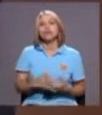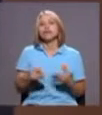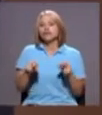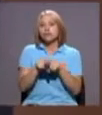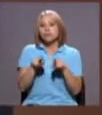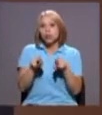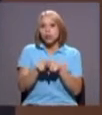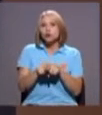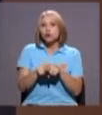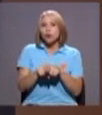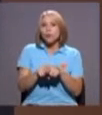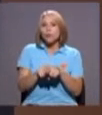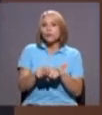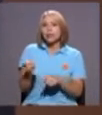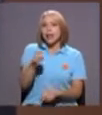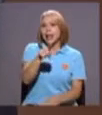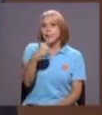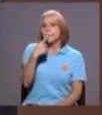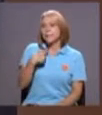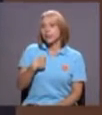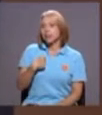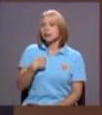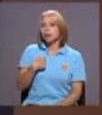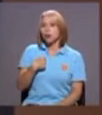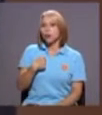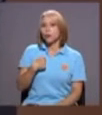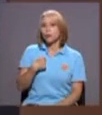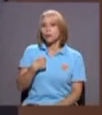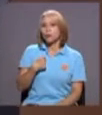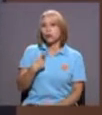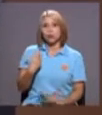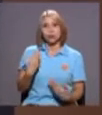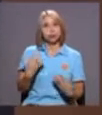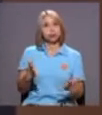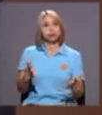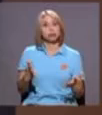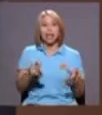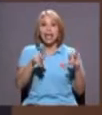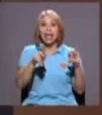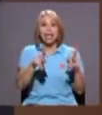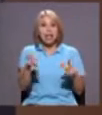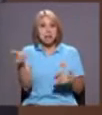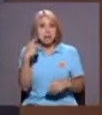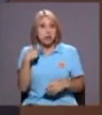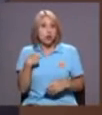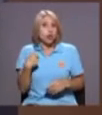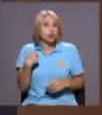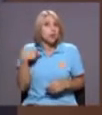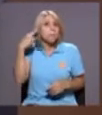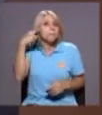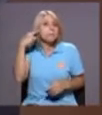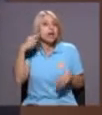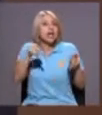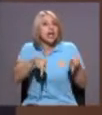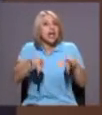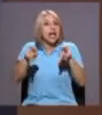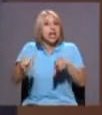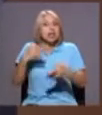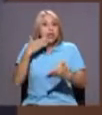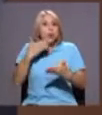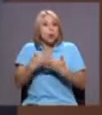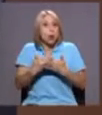Incluso me dice, gente buena que creas que puede ayudar en el gobierno. Le